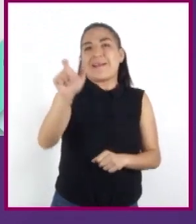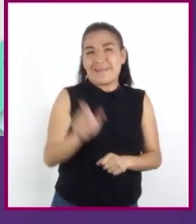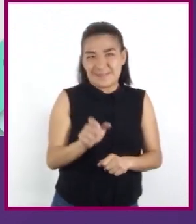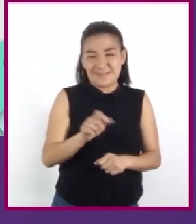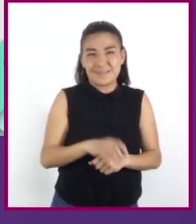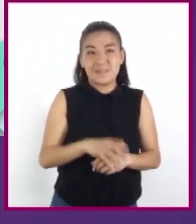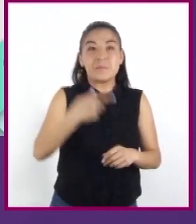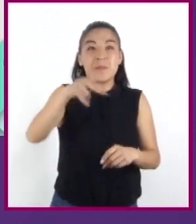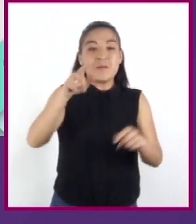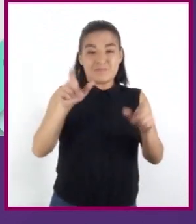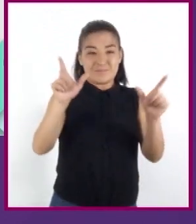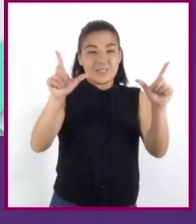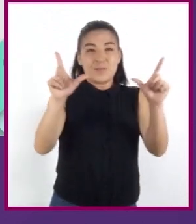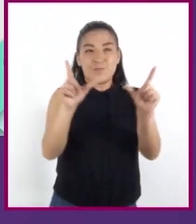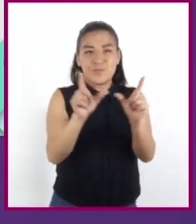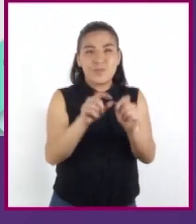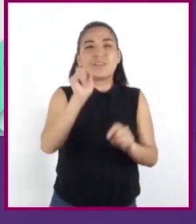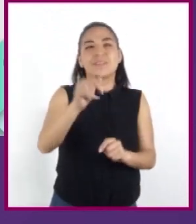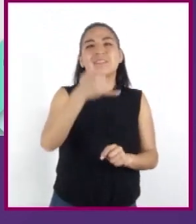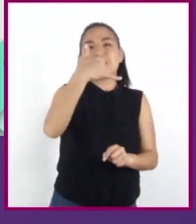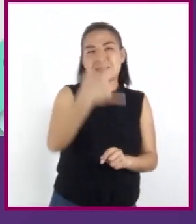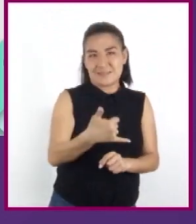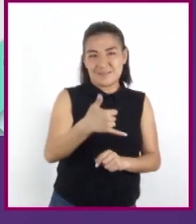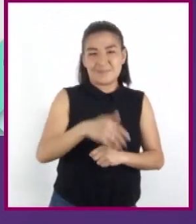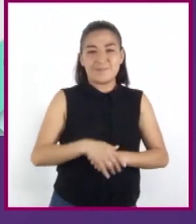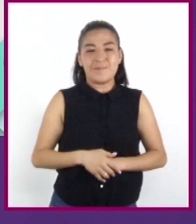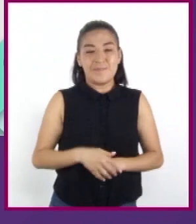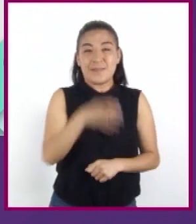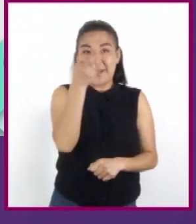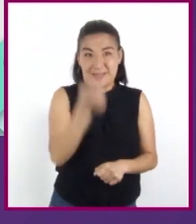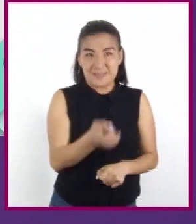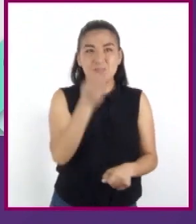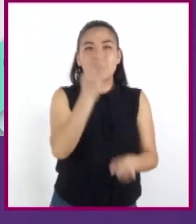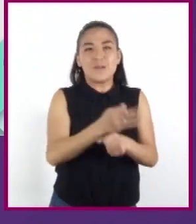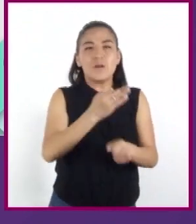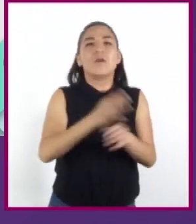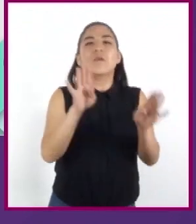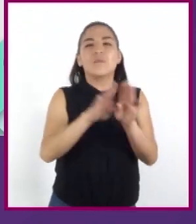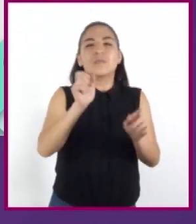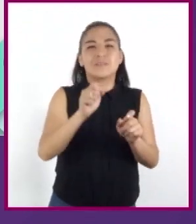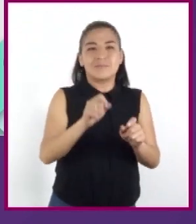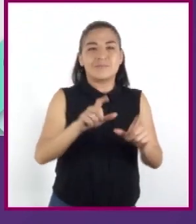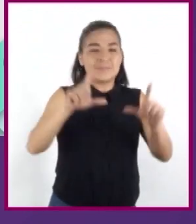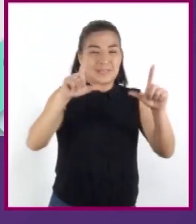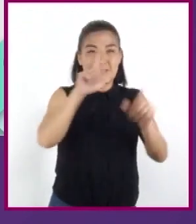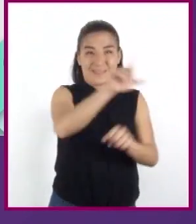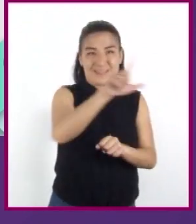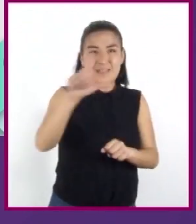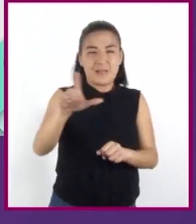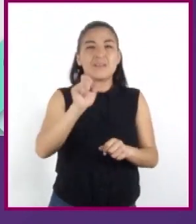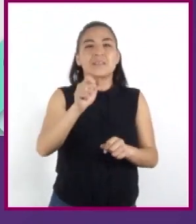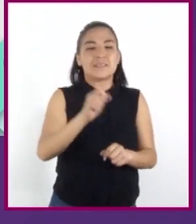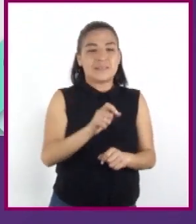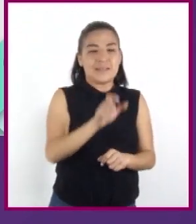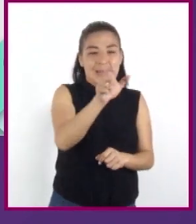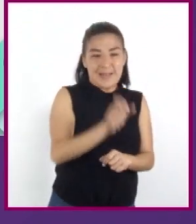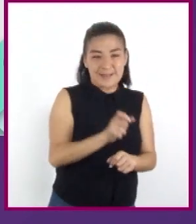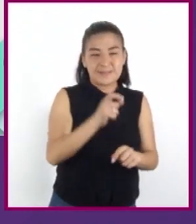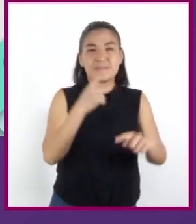fue reducido en Y unidades. De esta manera, ese lado queda representado por X menos